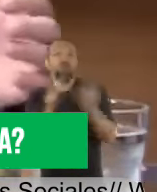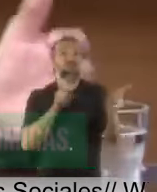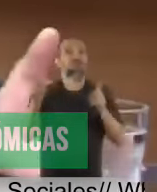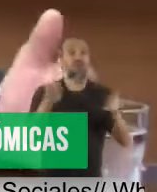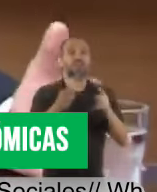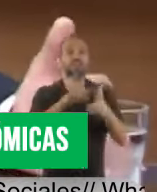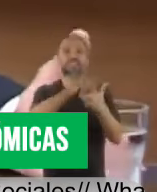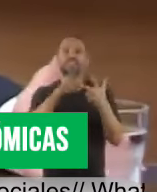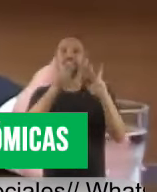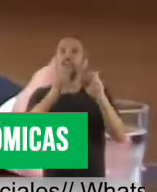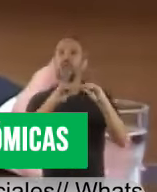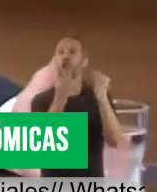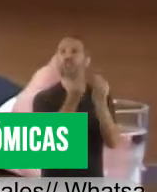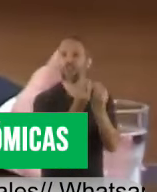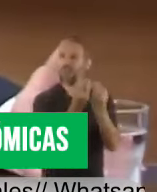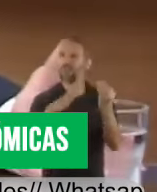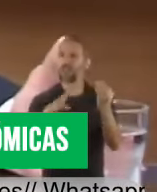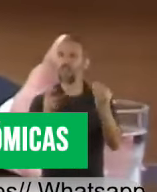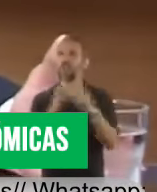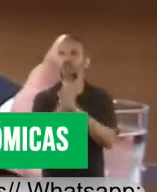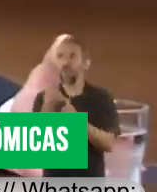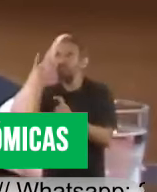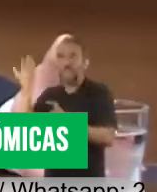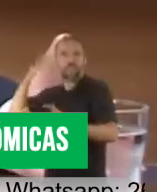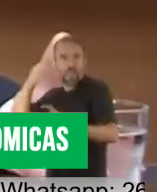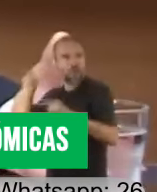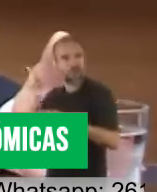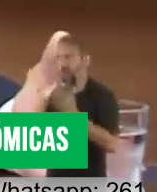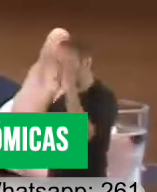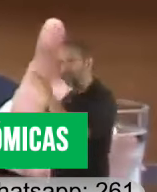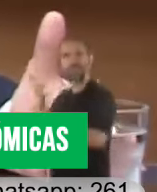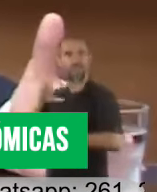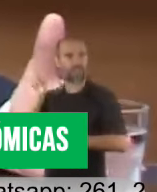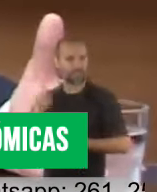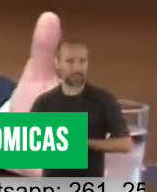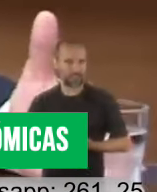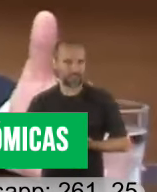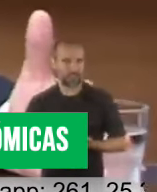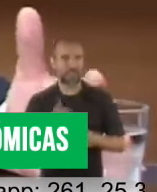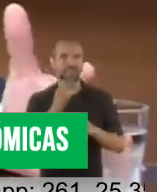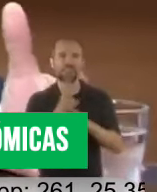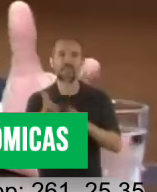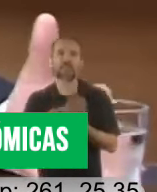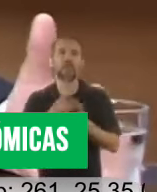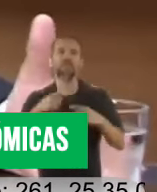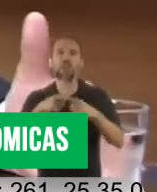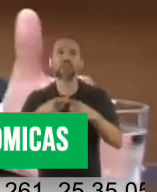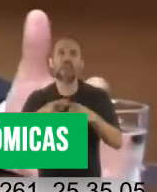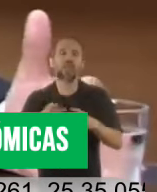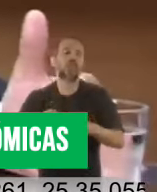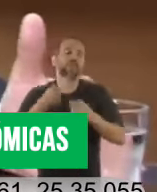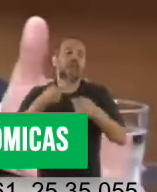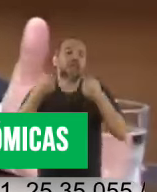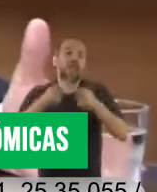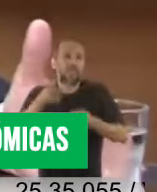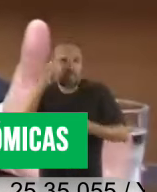uno está viendo y lo que se avizora en estas medidas es que hay un traslado efectivo y muy hostil hacia los sectores que dependen de